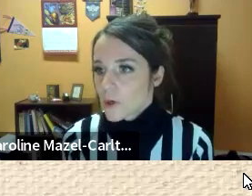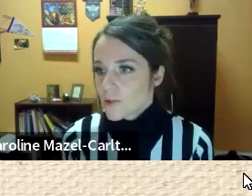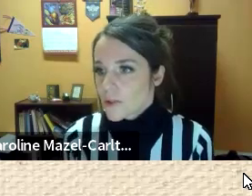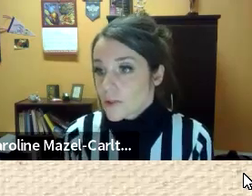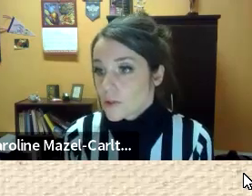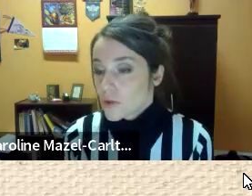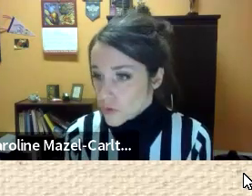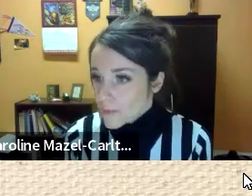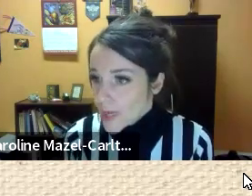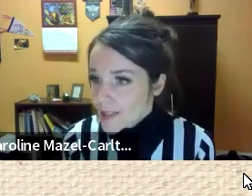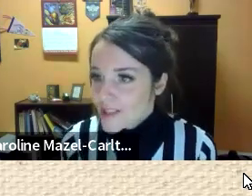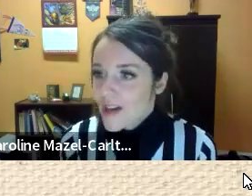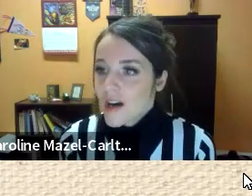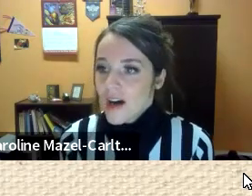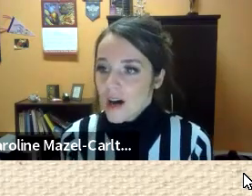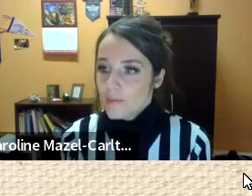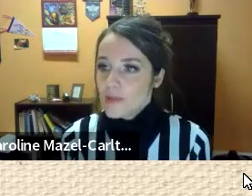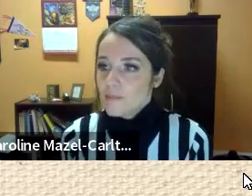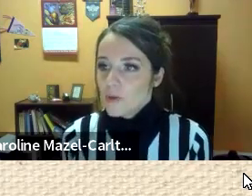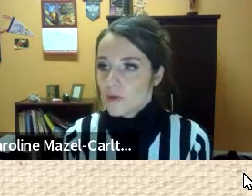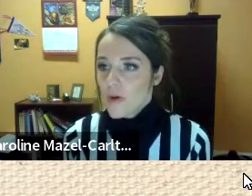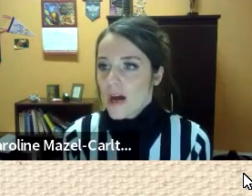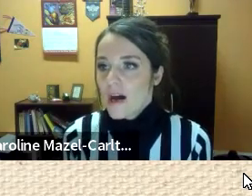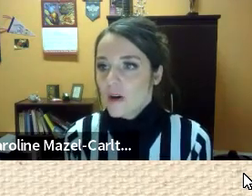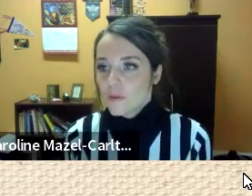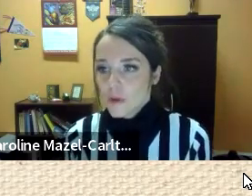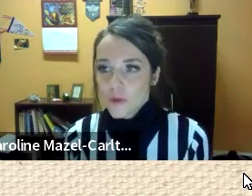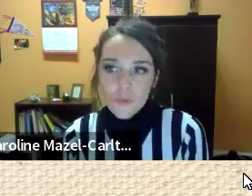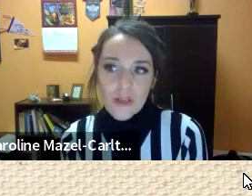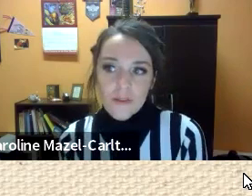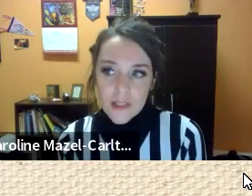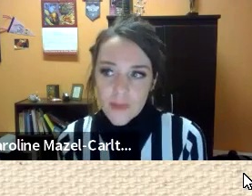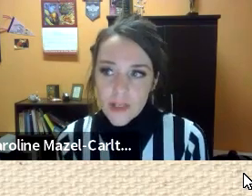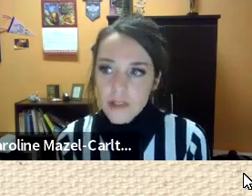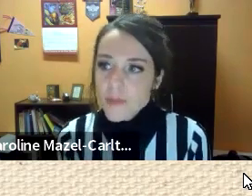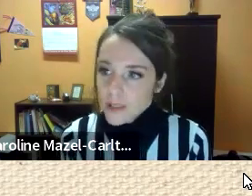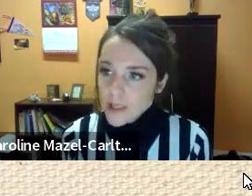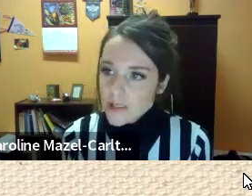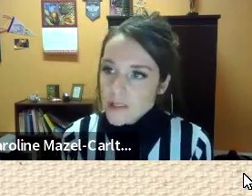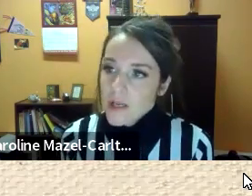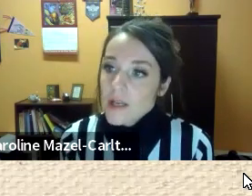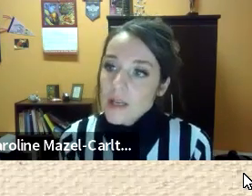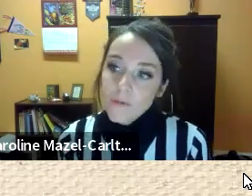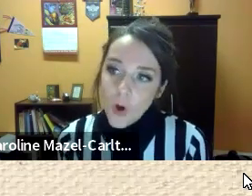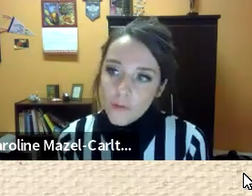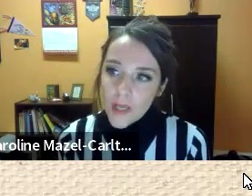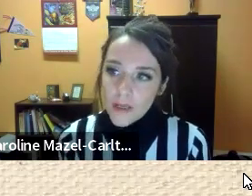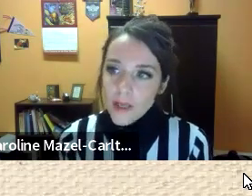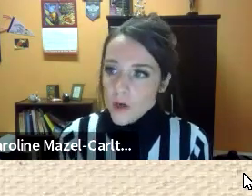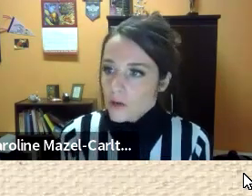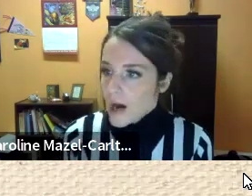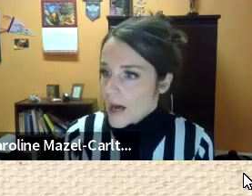que han experimentado un tratamiento forzado, personas que